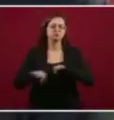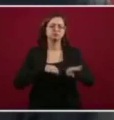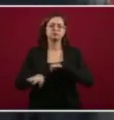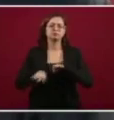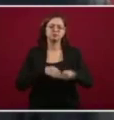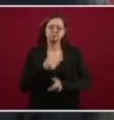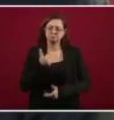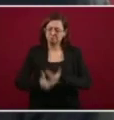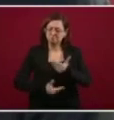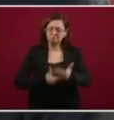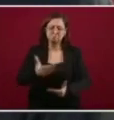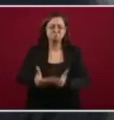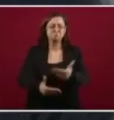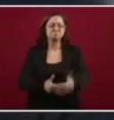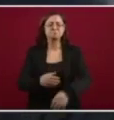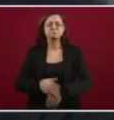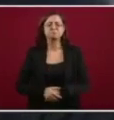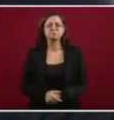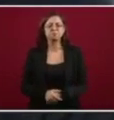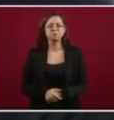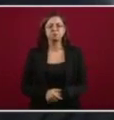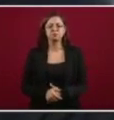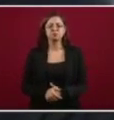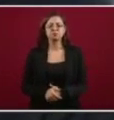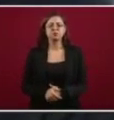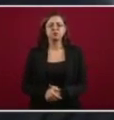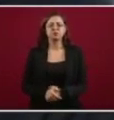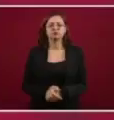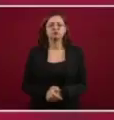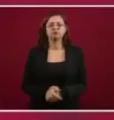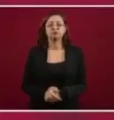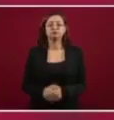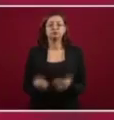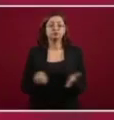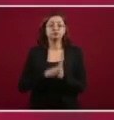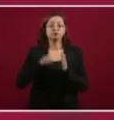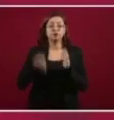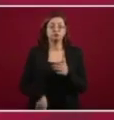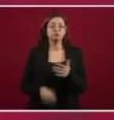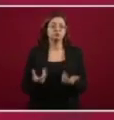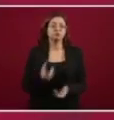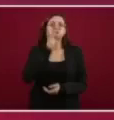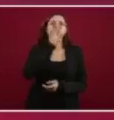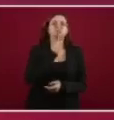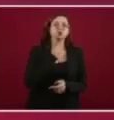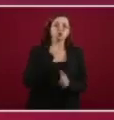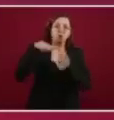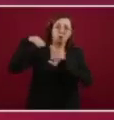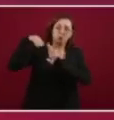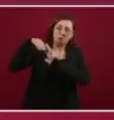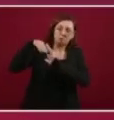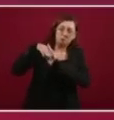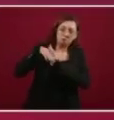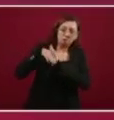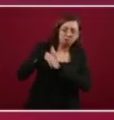Tenemos avances. Por ejemplo, detuvimos la caída en la producción petrolera y estamos